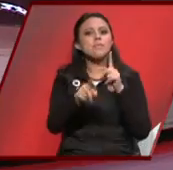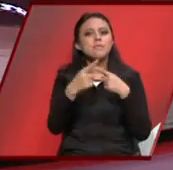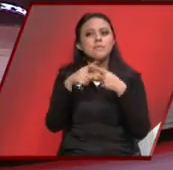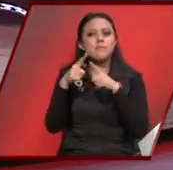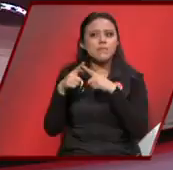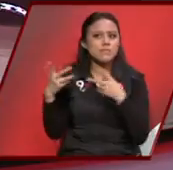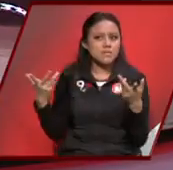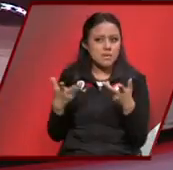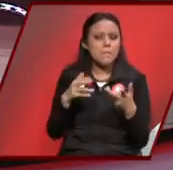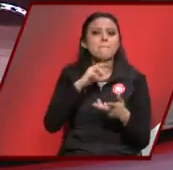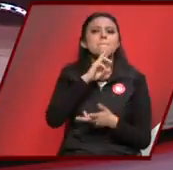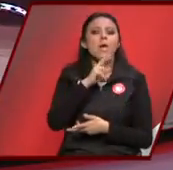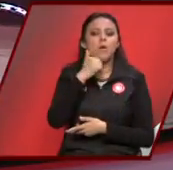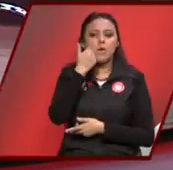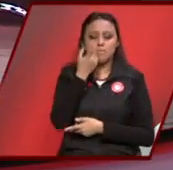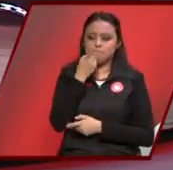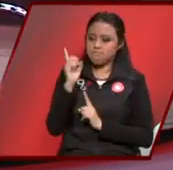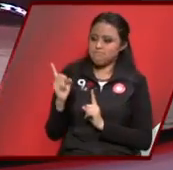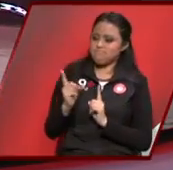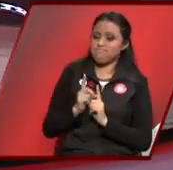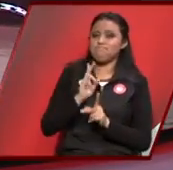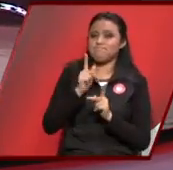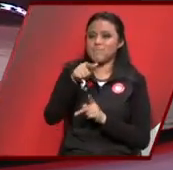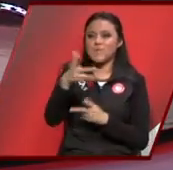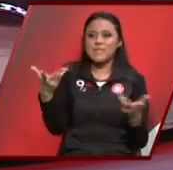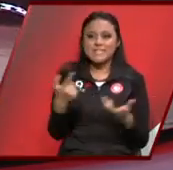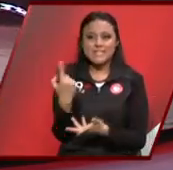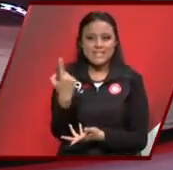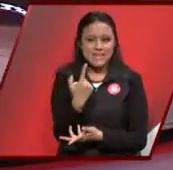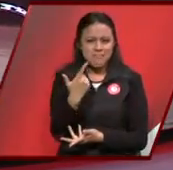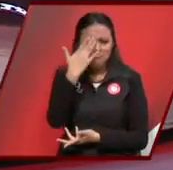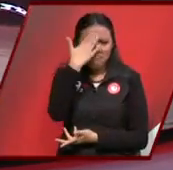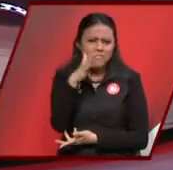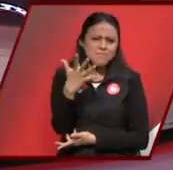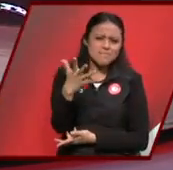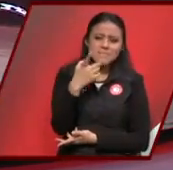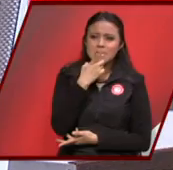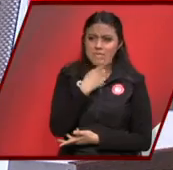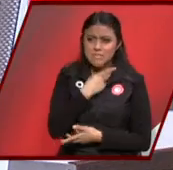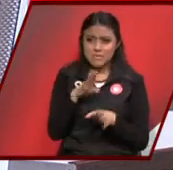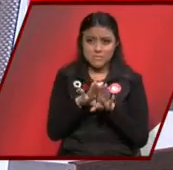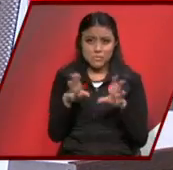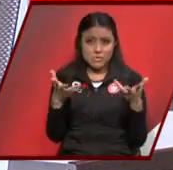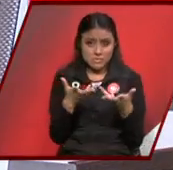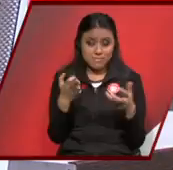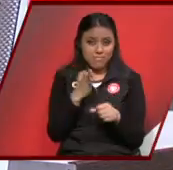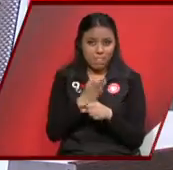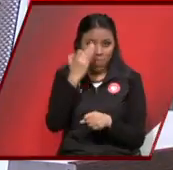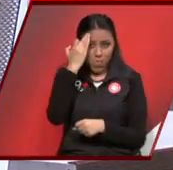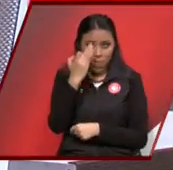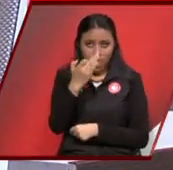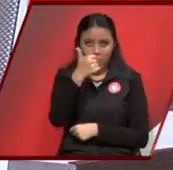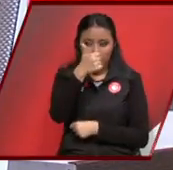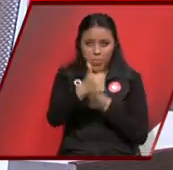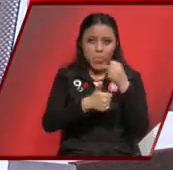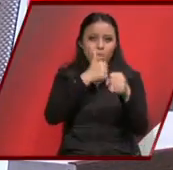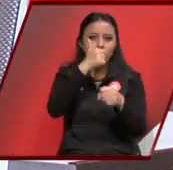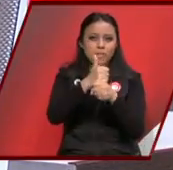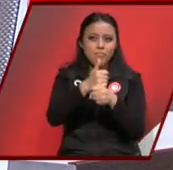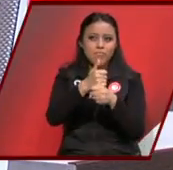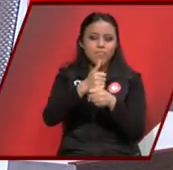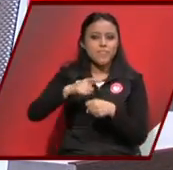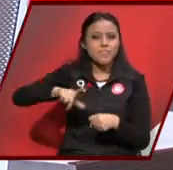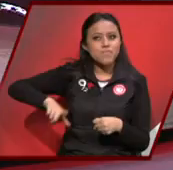hicieron otros. Me gustaría platicar con usted de lo que va a hacer y que más o menos diga cómo lo va a hacer. Los tiempos, 6 años de